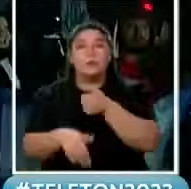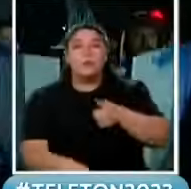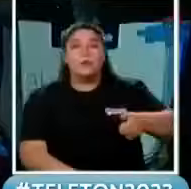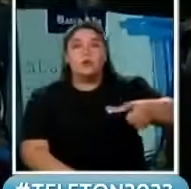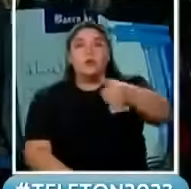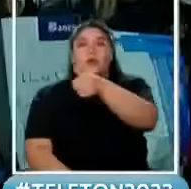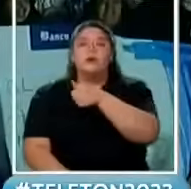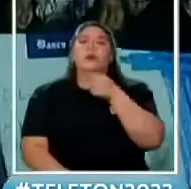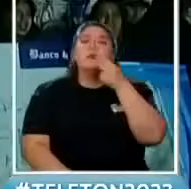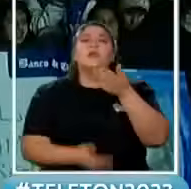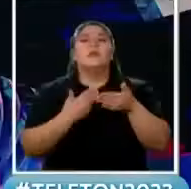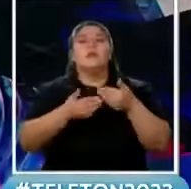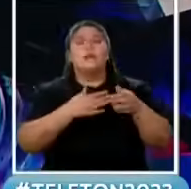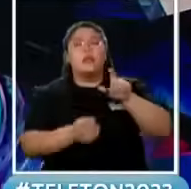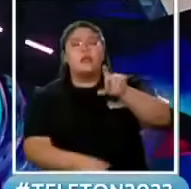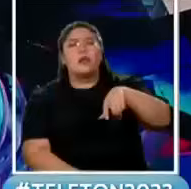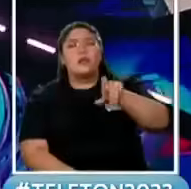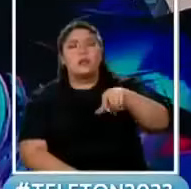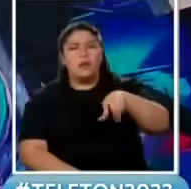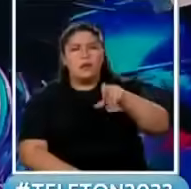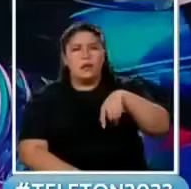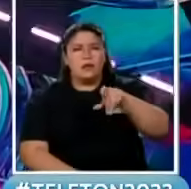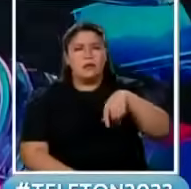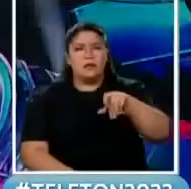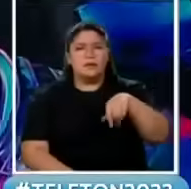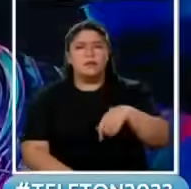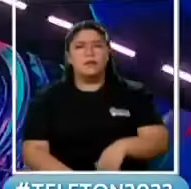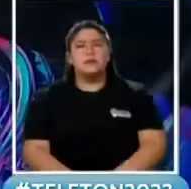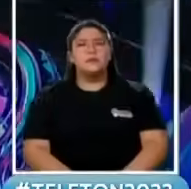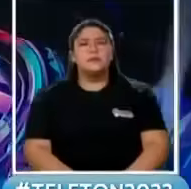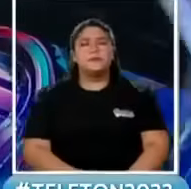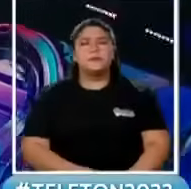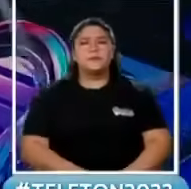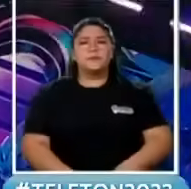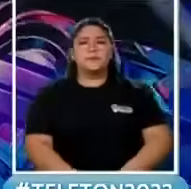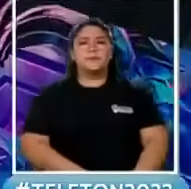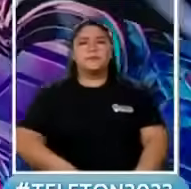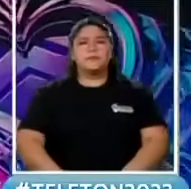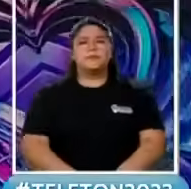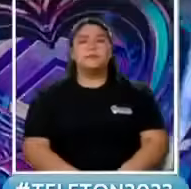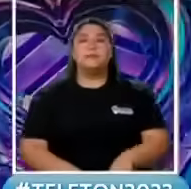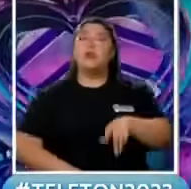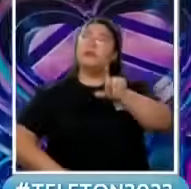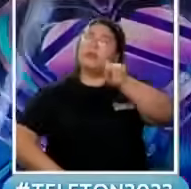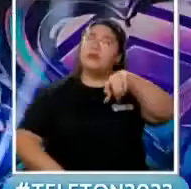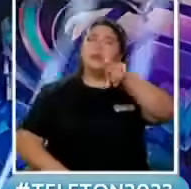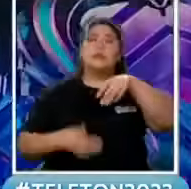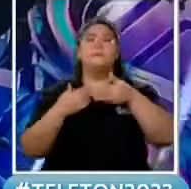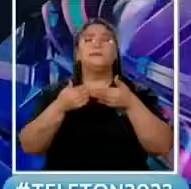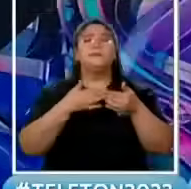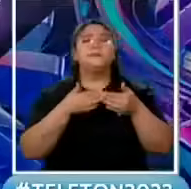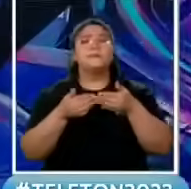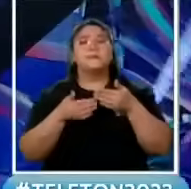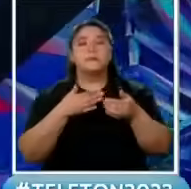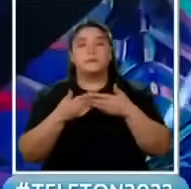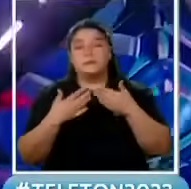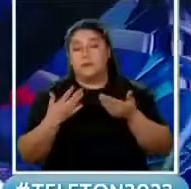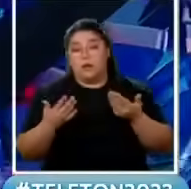tarjeta. Vamos a ver la tarjeta, que nos llegue la... ¡Ay, ay, ay! La tarjeta. Hasta ahora